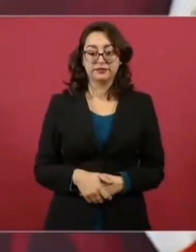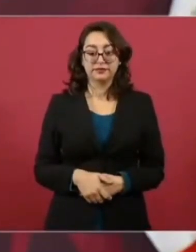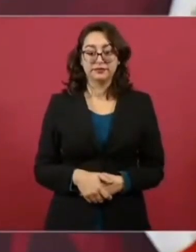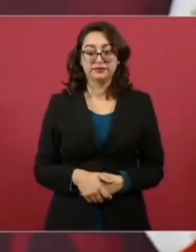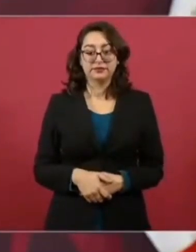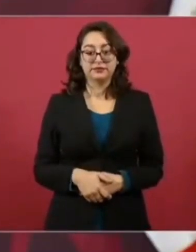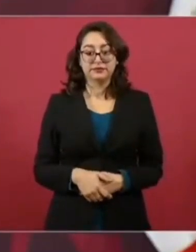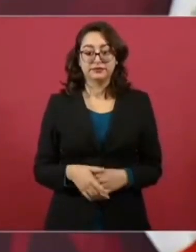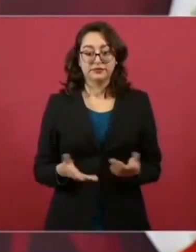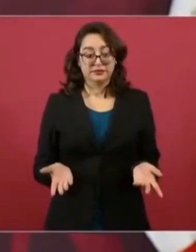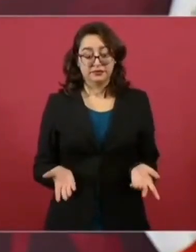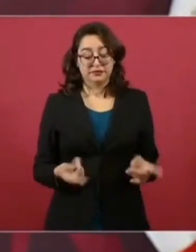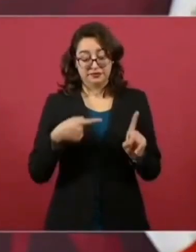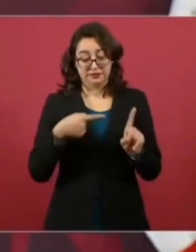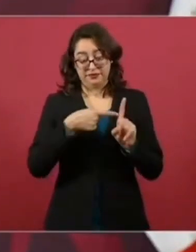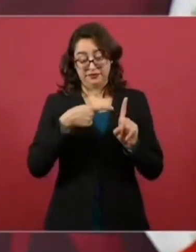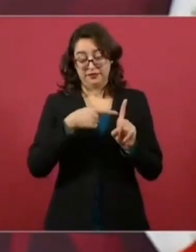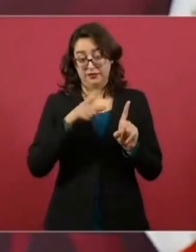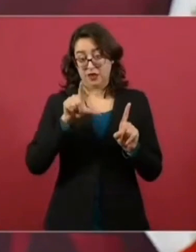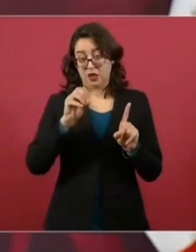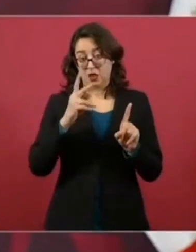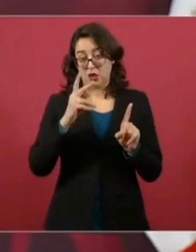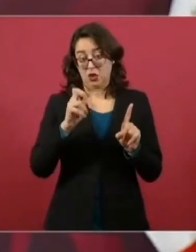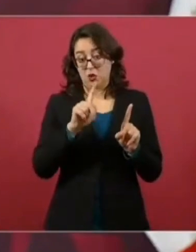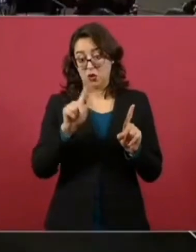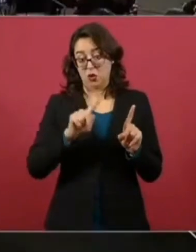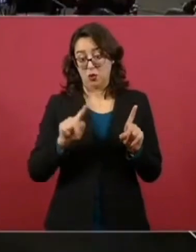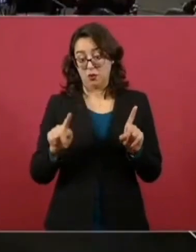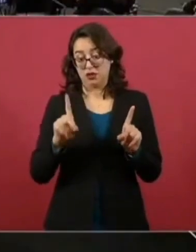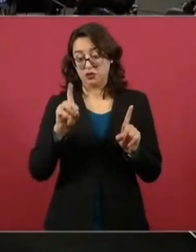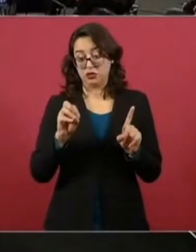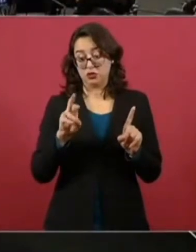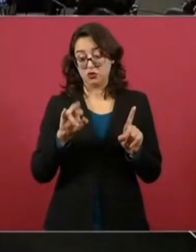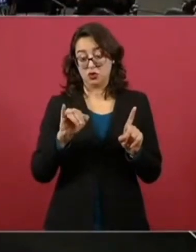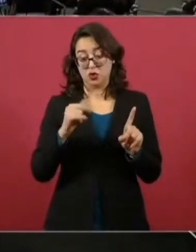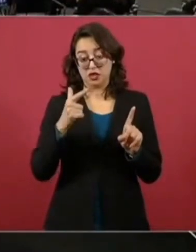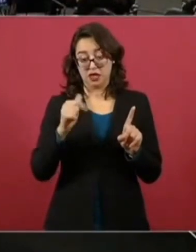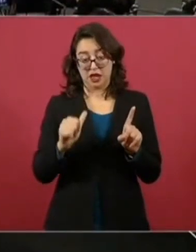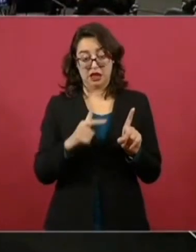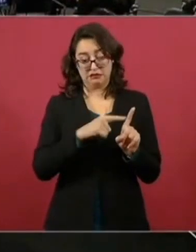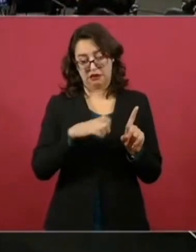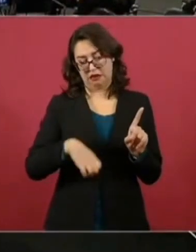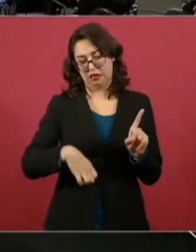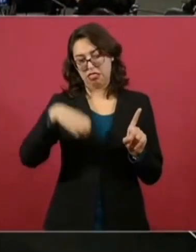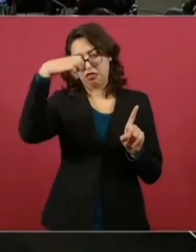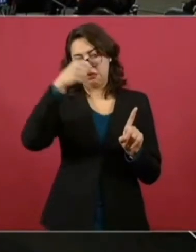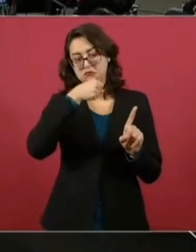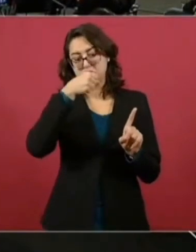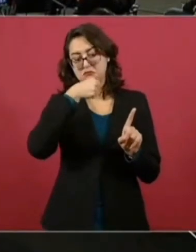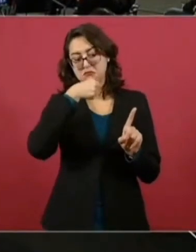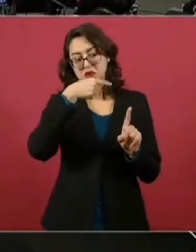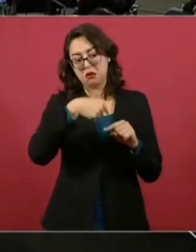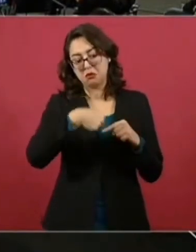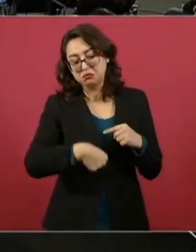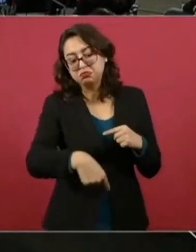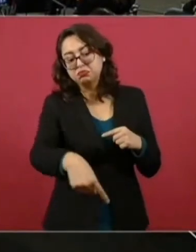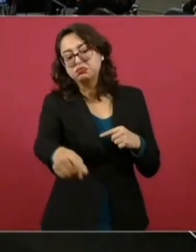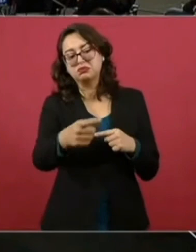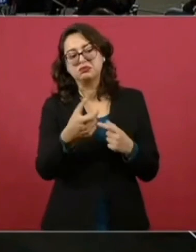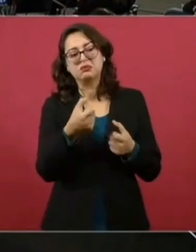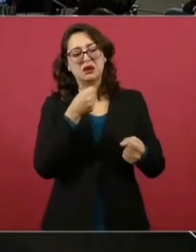O sea, ¿cómo va a terminar el último tramo de su existencia como periodista?